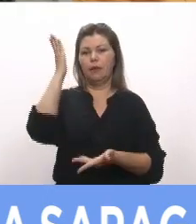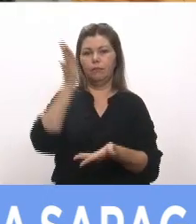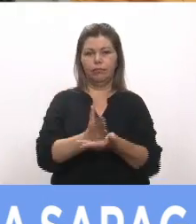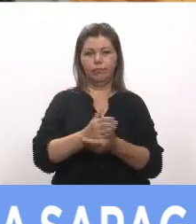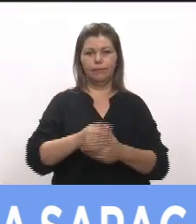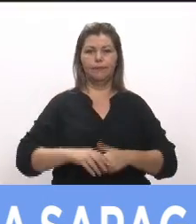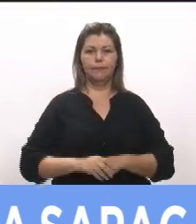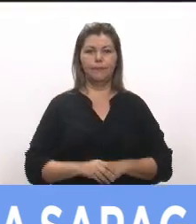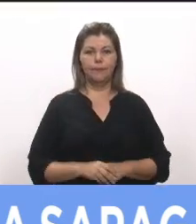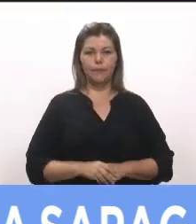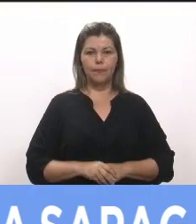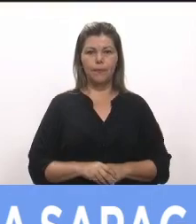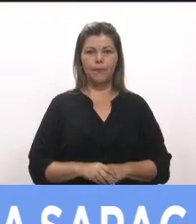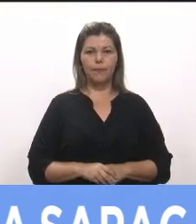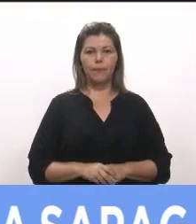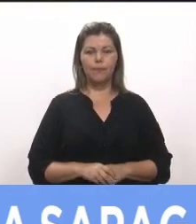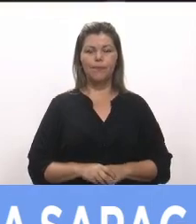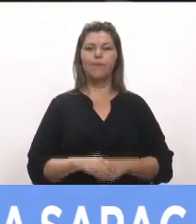demanden.